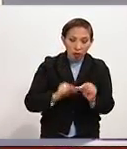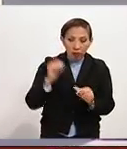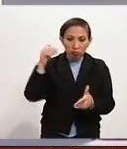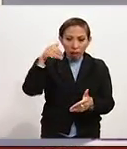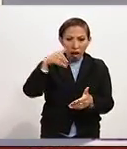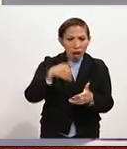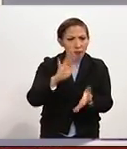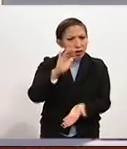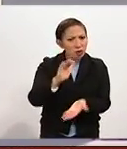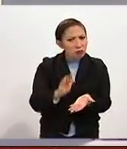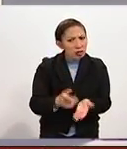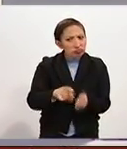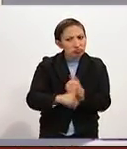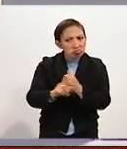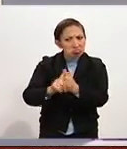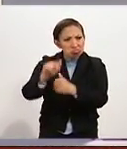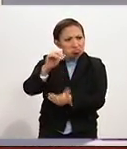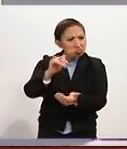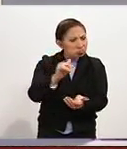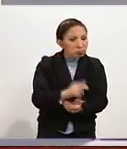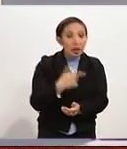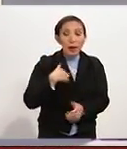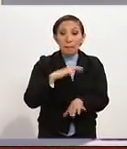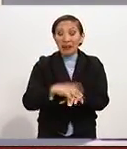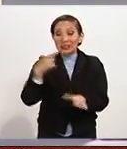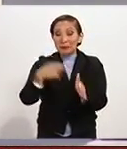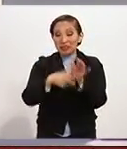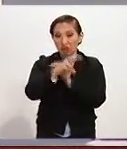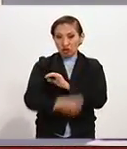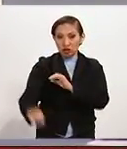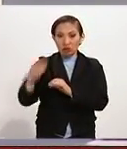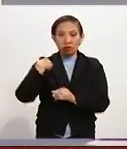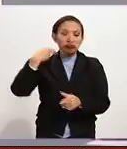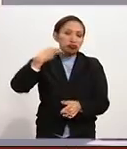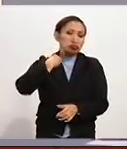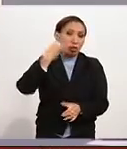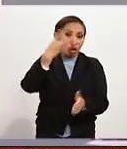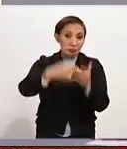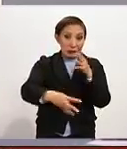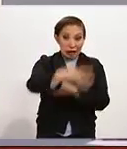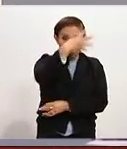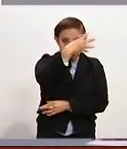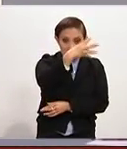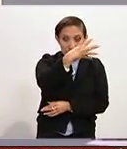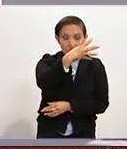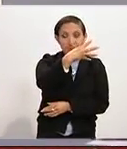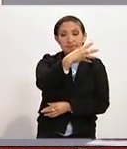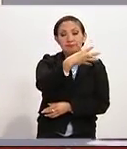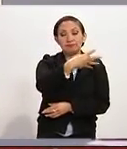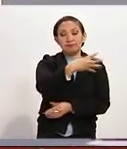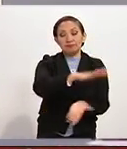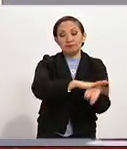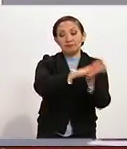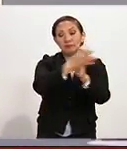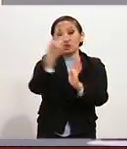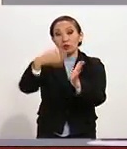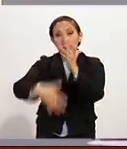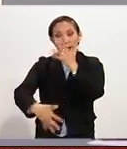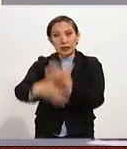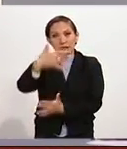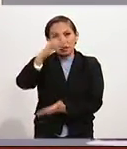disminuyendo la violencia. Más de 1.200 homicidios en el 2014. En el